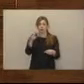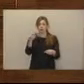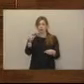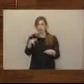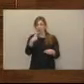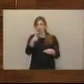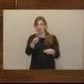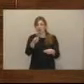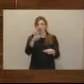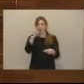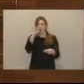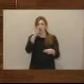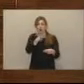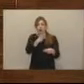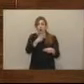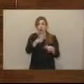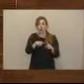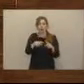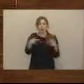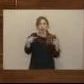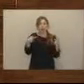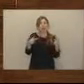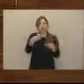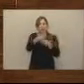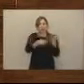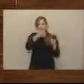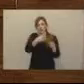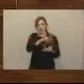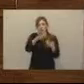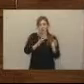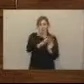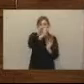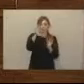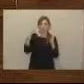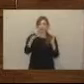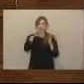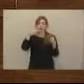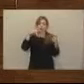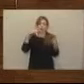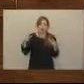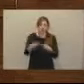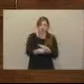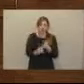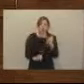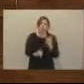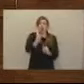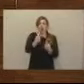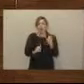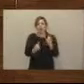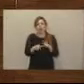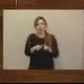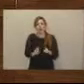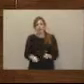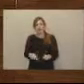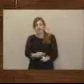operó de forma precisa durante la crisis. Está claro que mientras a unos les dejaron abusar de la estética, a otros